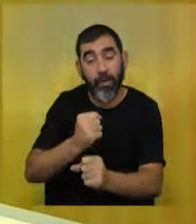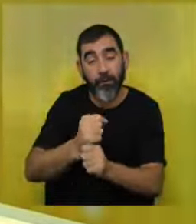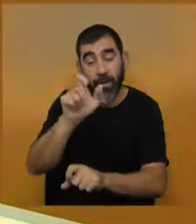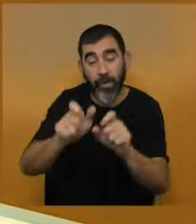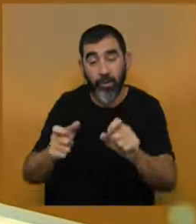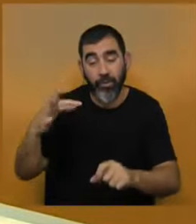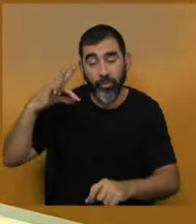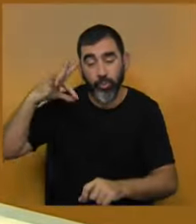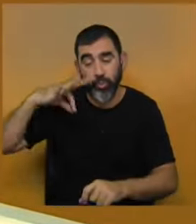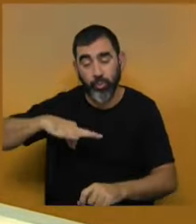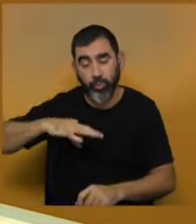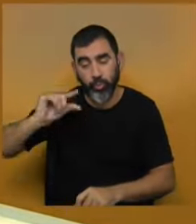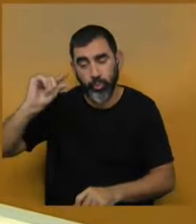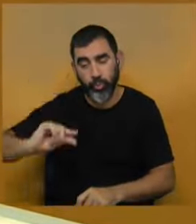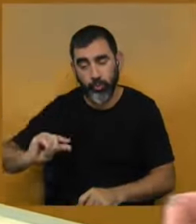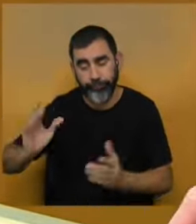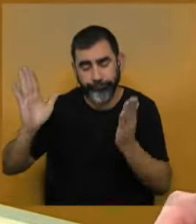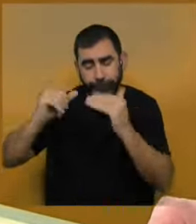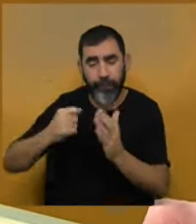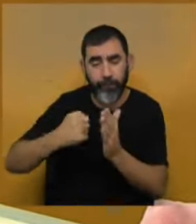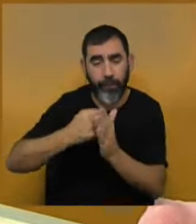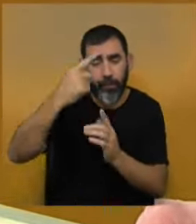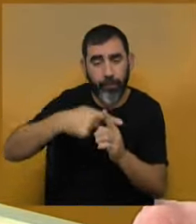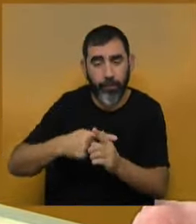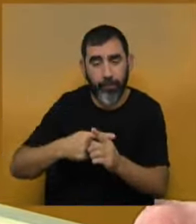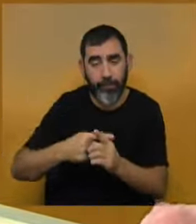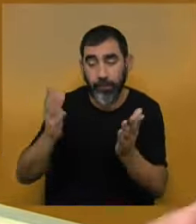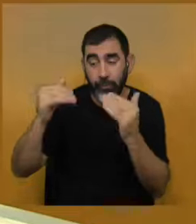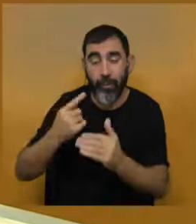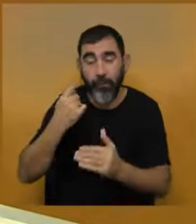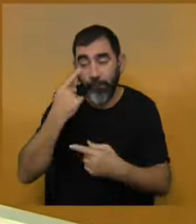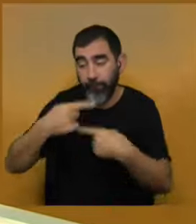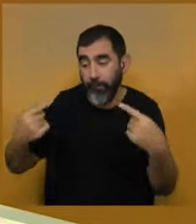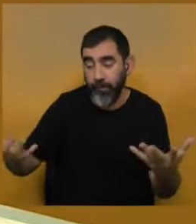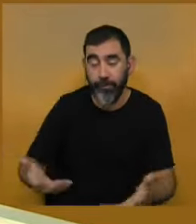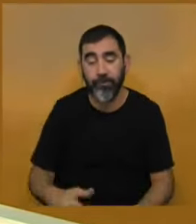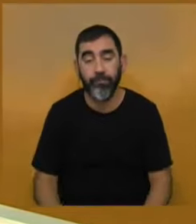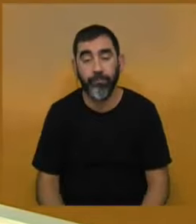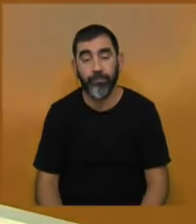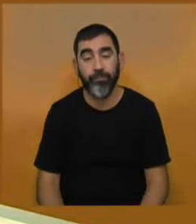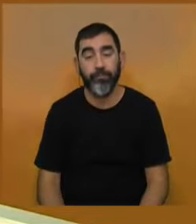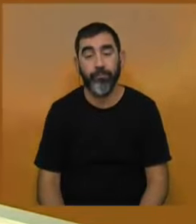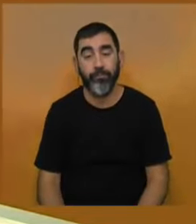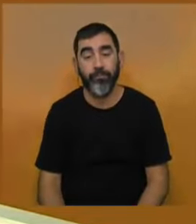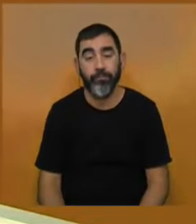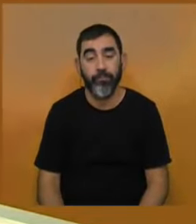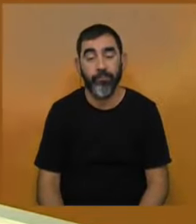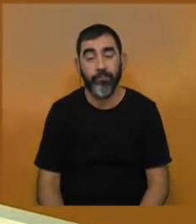tengan ingresos que no les permiten llegar a fin de mes y que no les permiten superar situaciones de pobreza